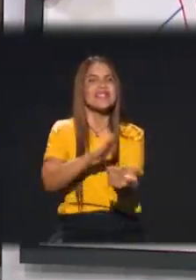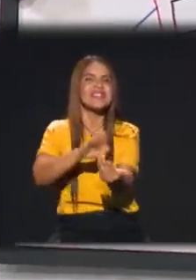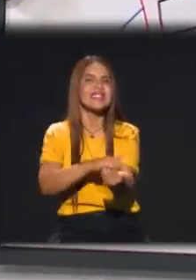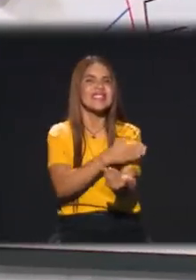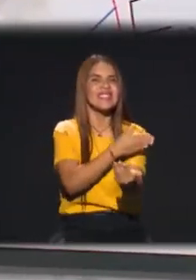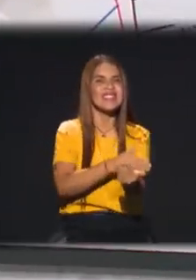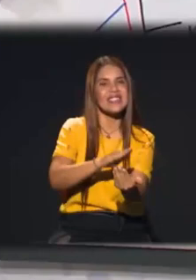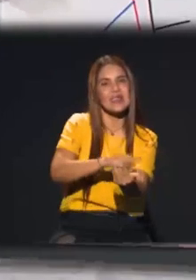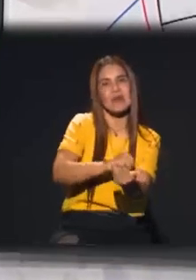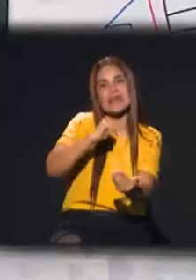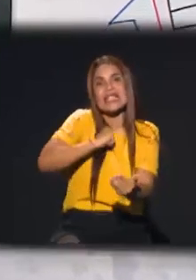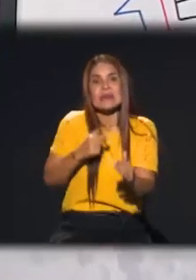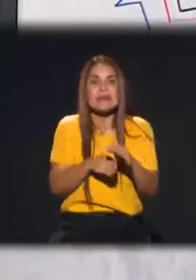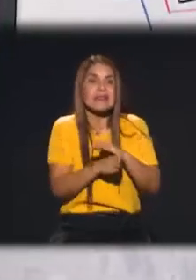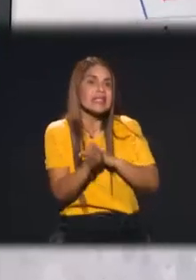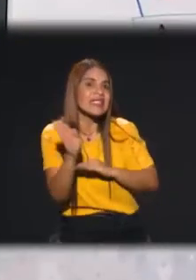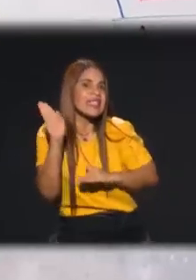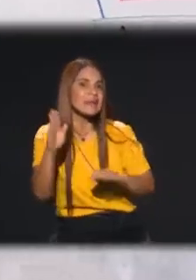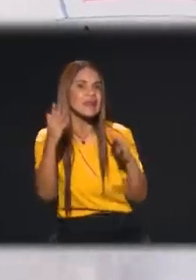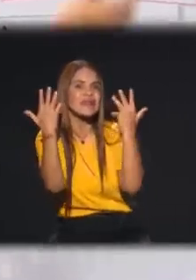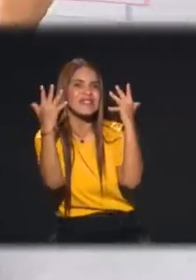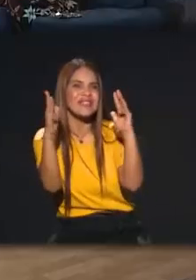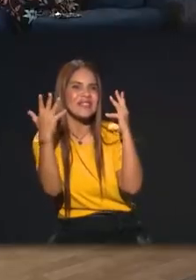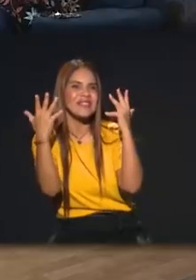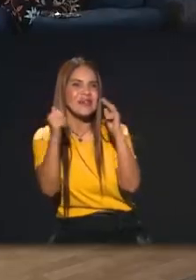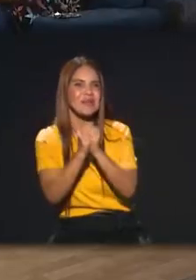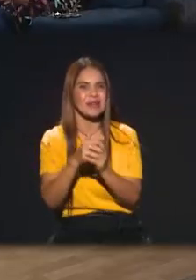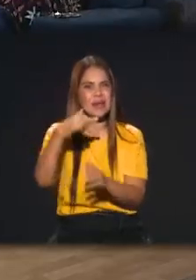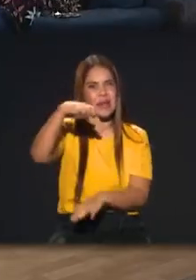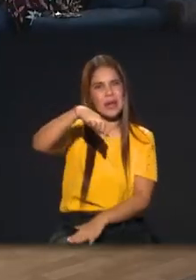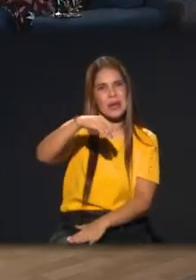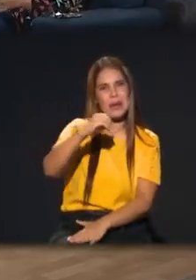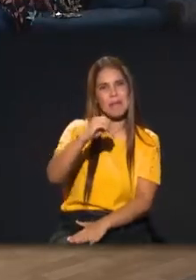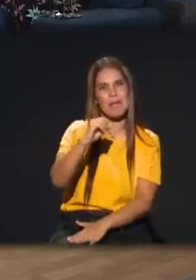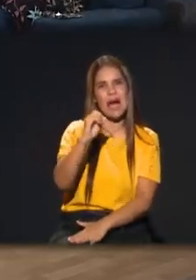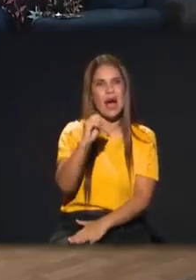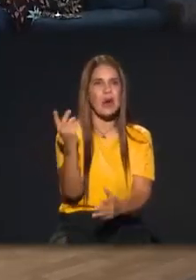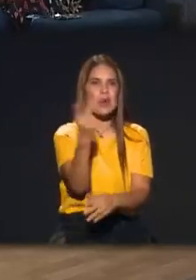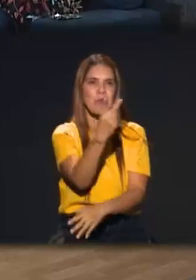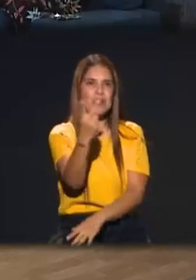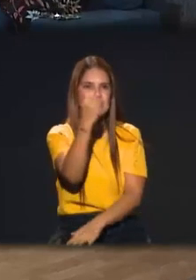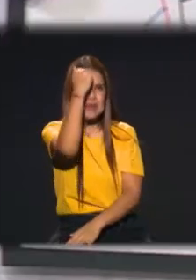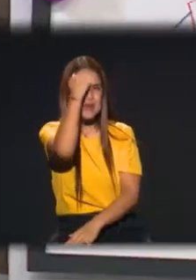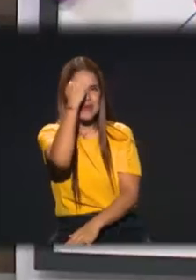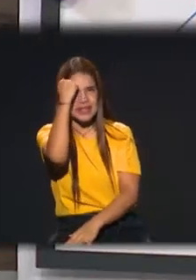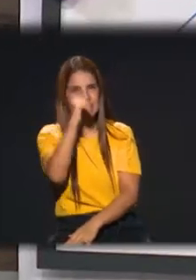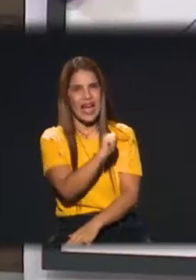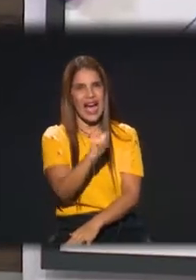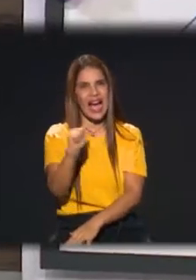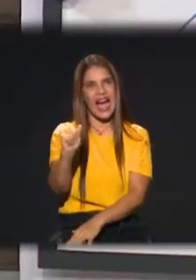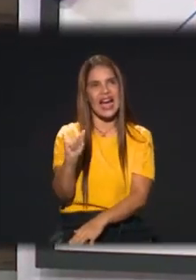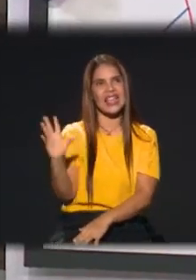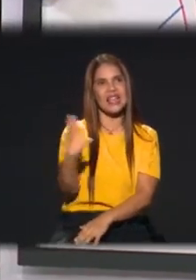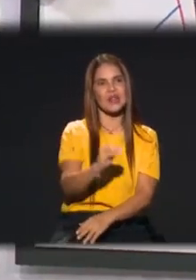Mas yo me tengo que ir. Un aplauso para Pau, para los profes, los docentes. Yo los